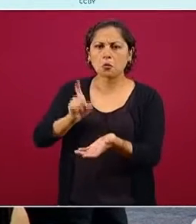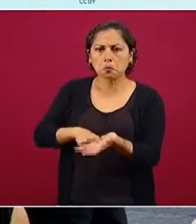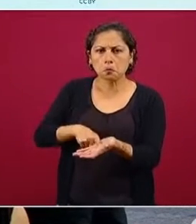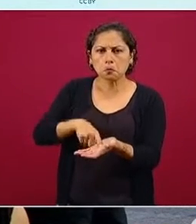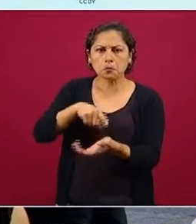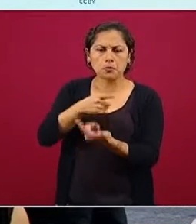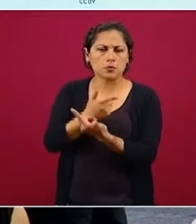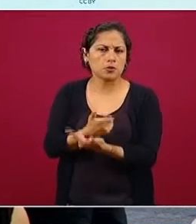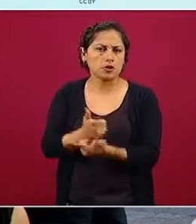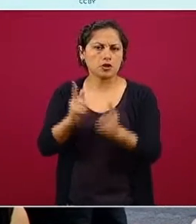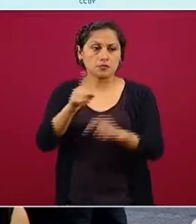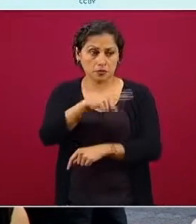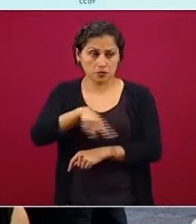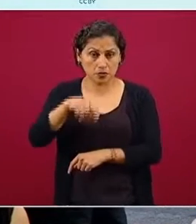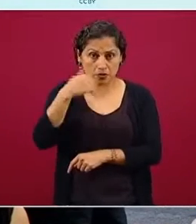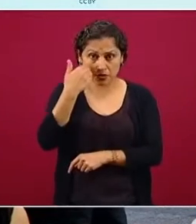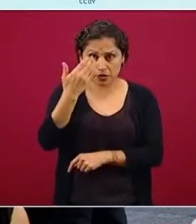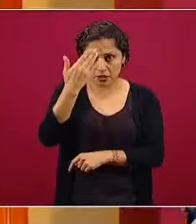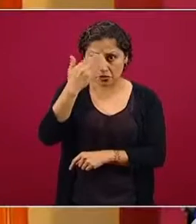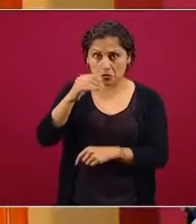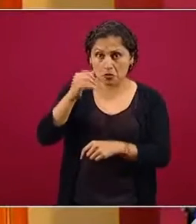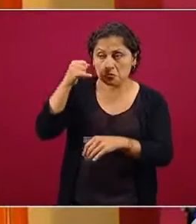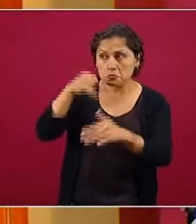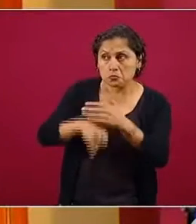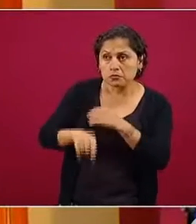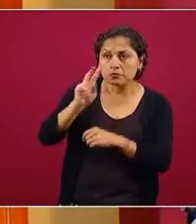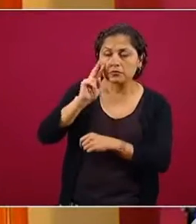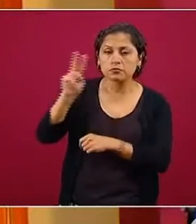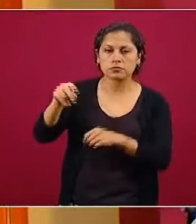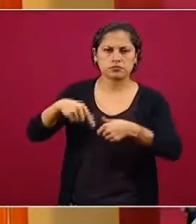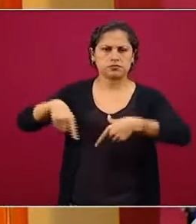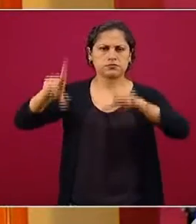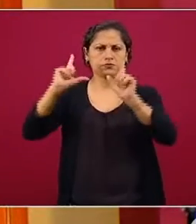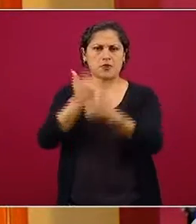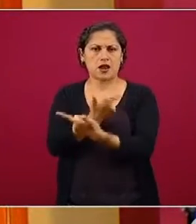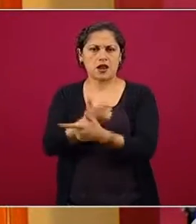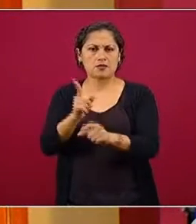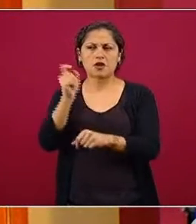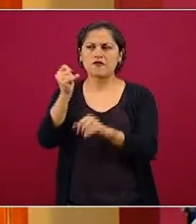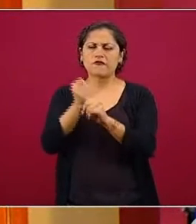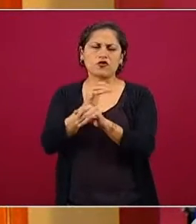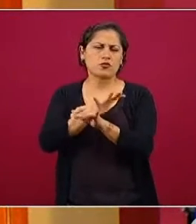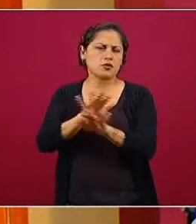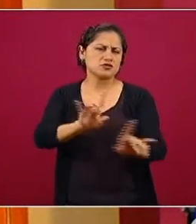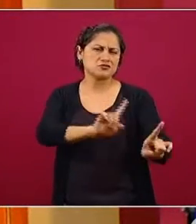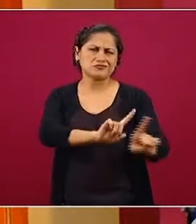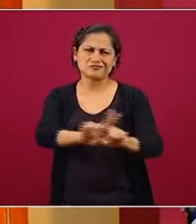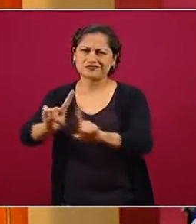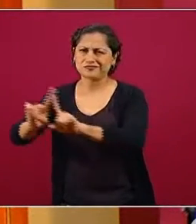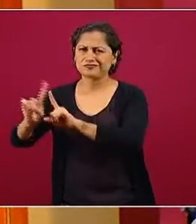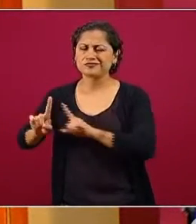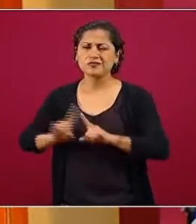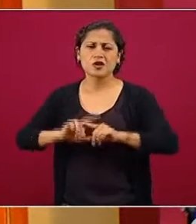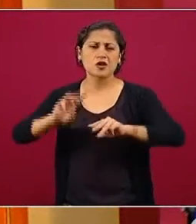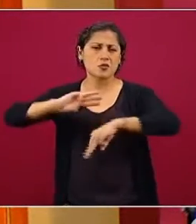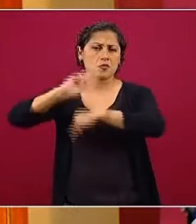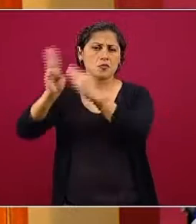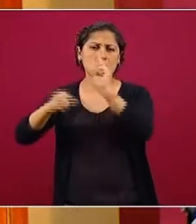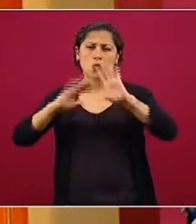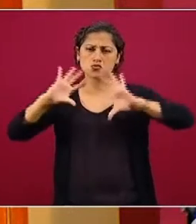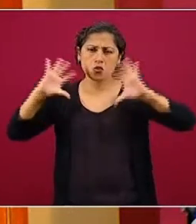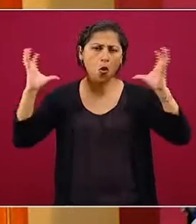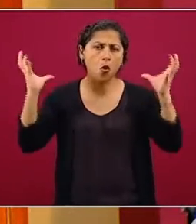esté interesada o interesado puede ir a verlo. Hay una gran cantidad de información sobre casi cualquier aspecto de la